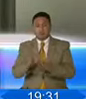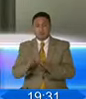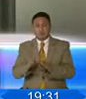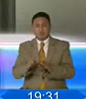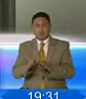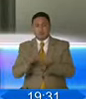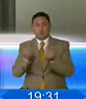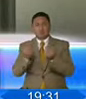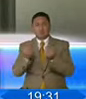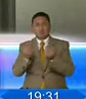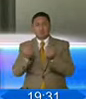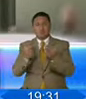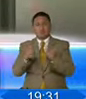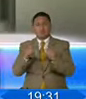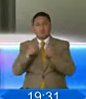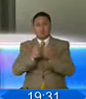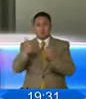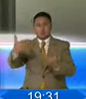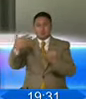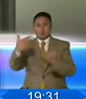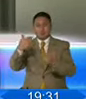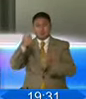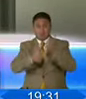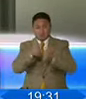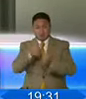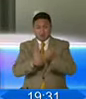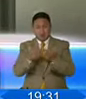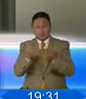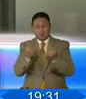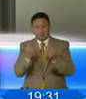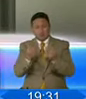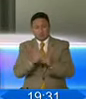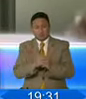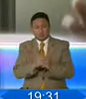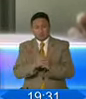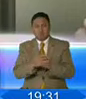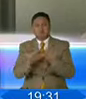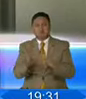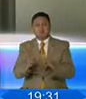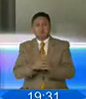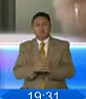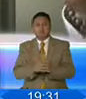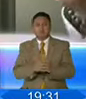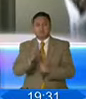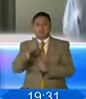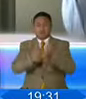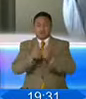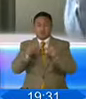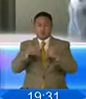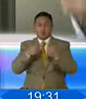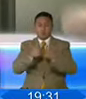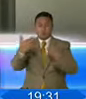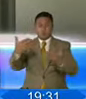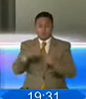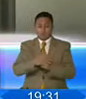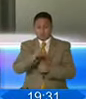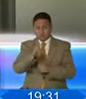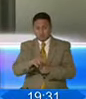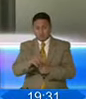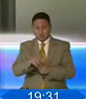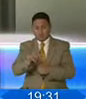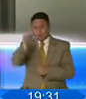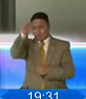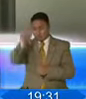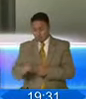muchas listas, muchos candidatos en las provincias, lleva a que los candidatos de los partidos que son votados en